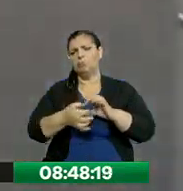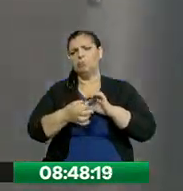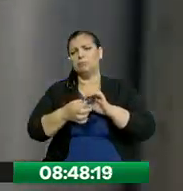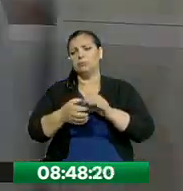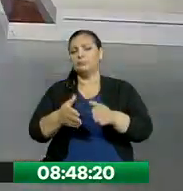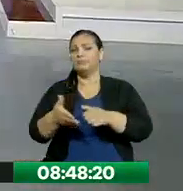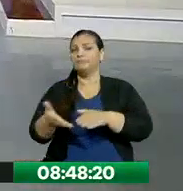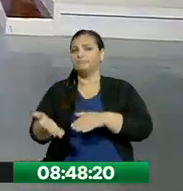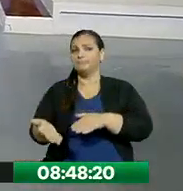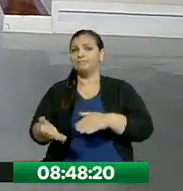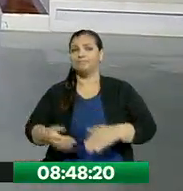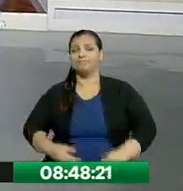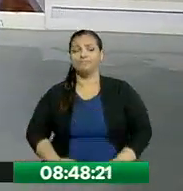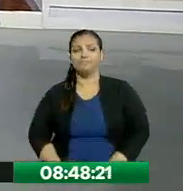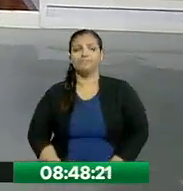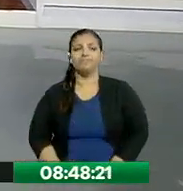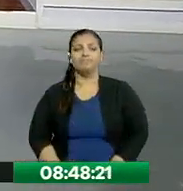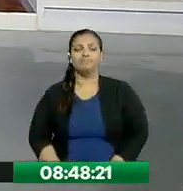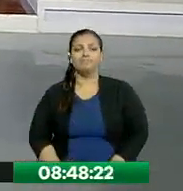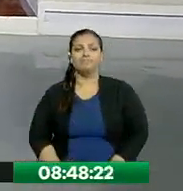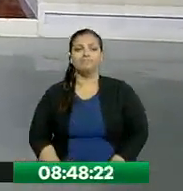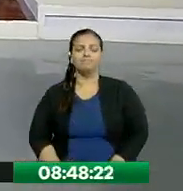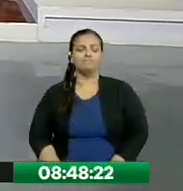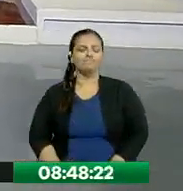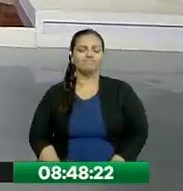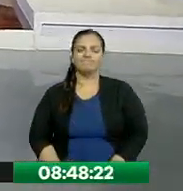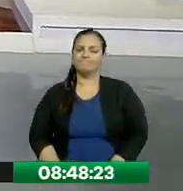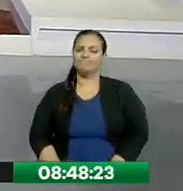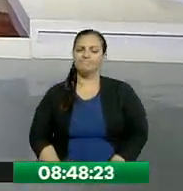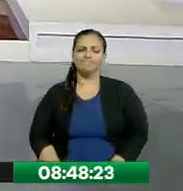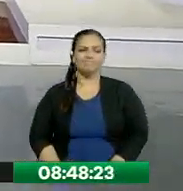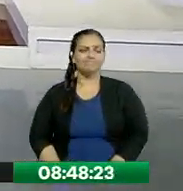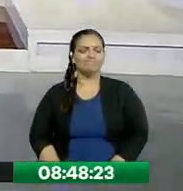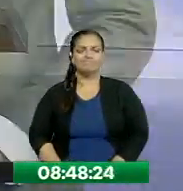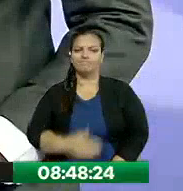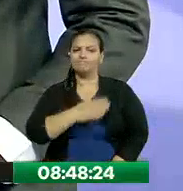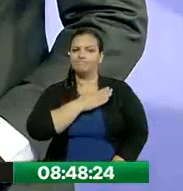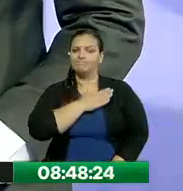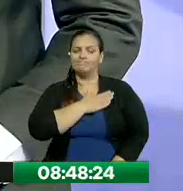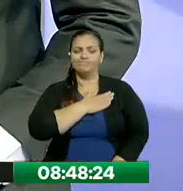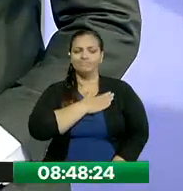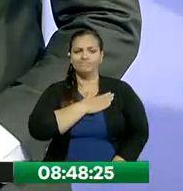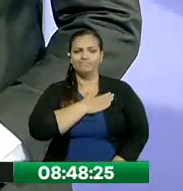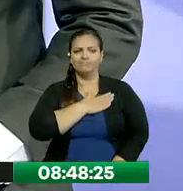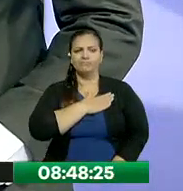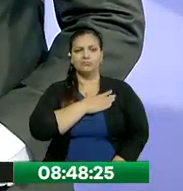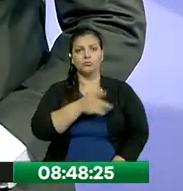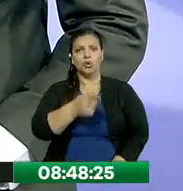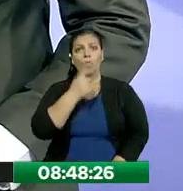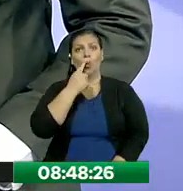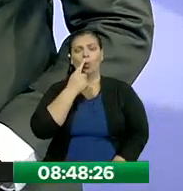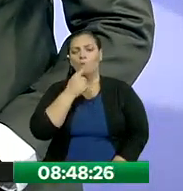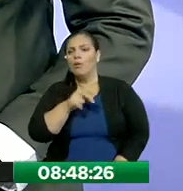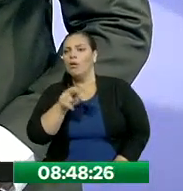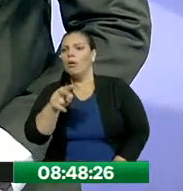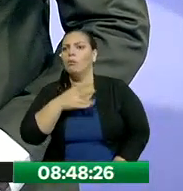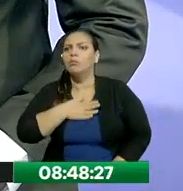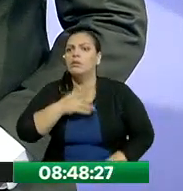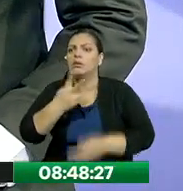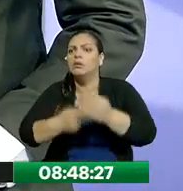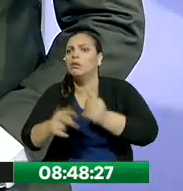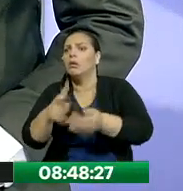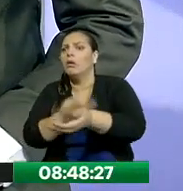Lamentable el deceso de este bombero, pero heroica la valentía de poder rescatar a su hija y también, por supuesto, a su